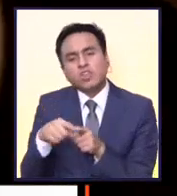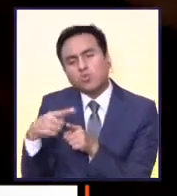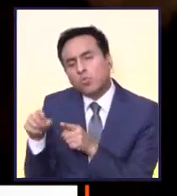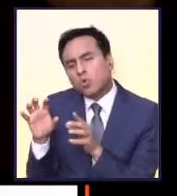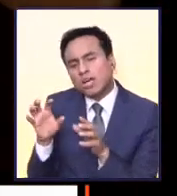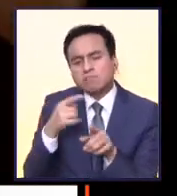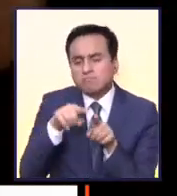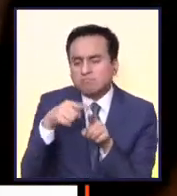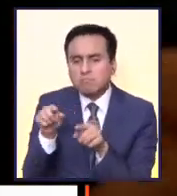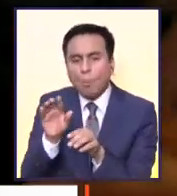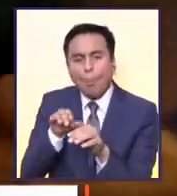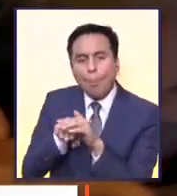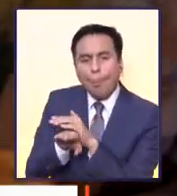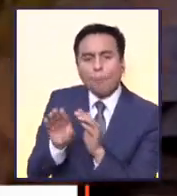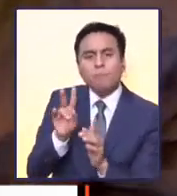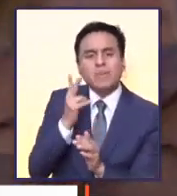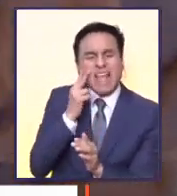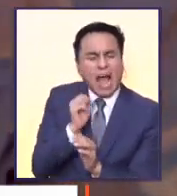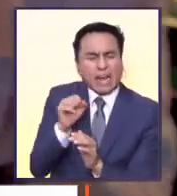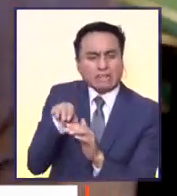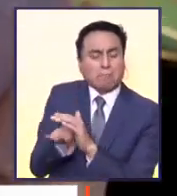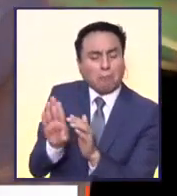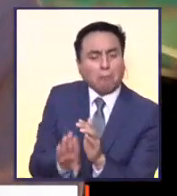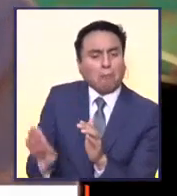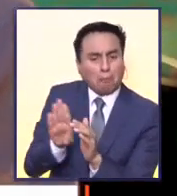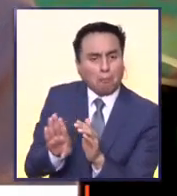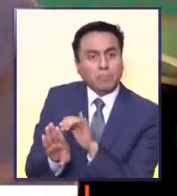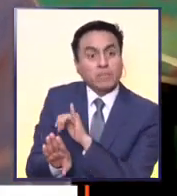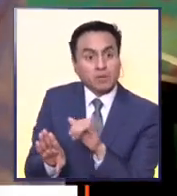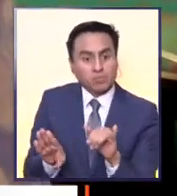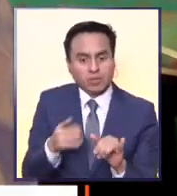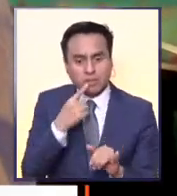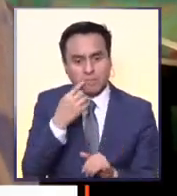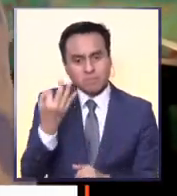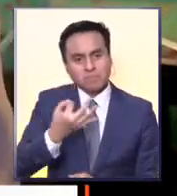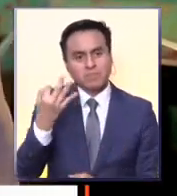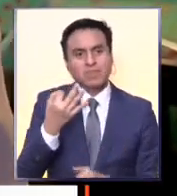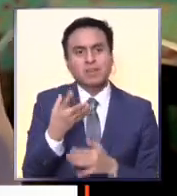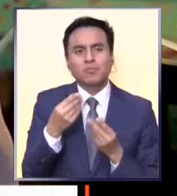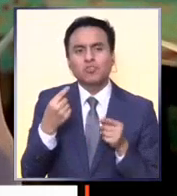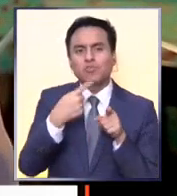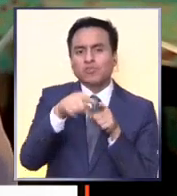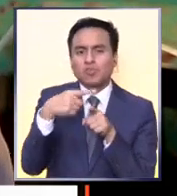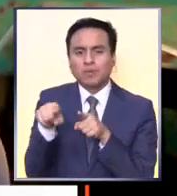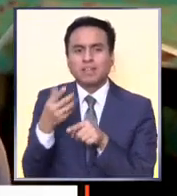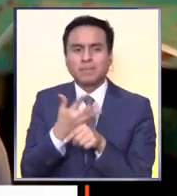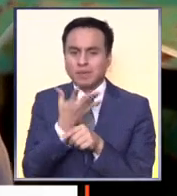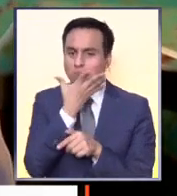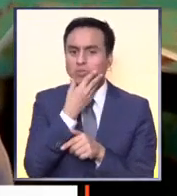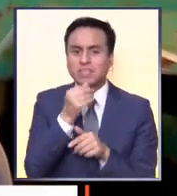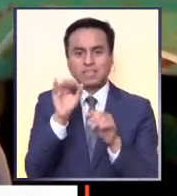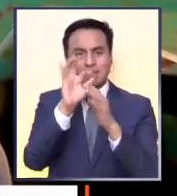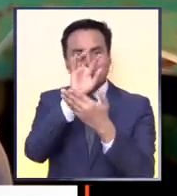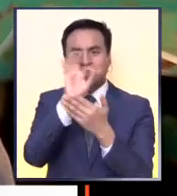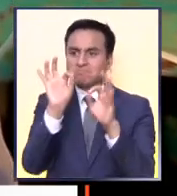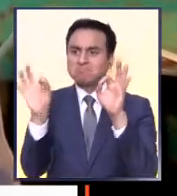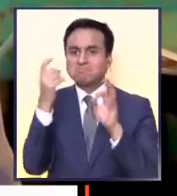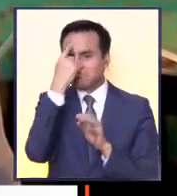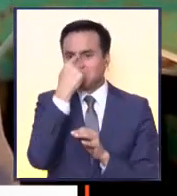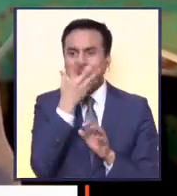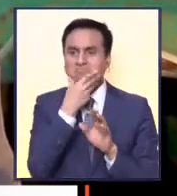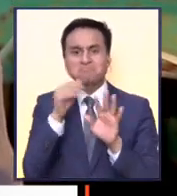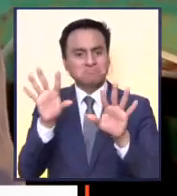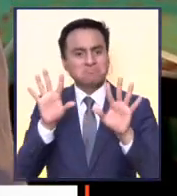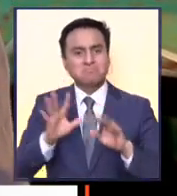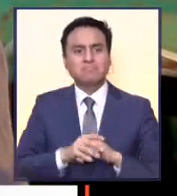dejan reposando en vinagre y quedan espectaculares, tienen muchos tipos y además se ve muy bonito como decoración en el local.